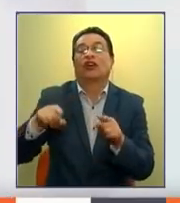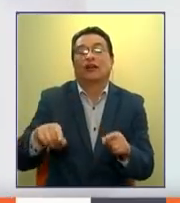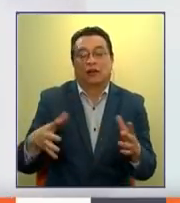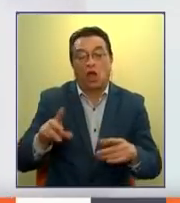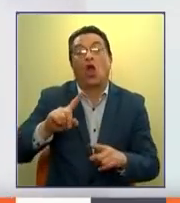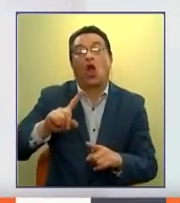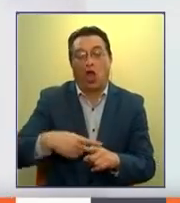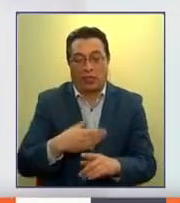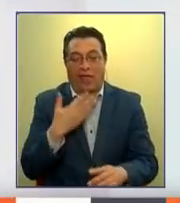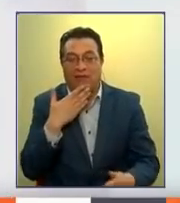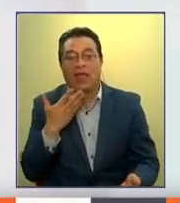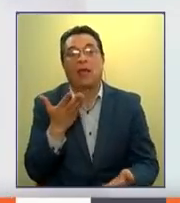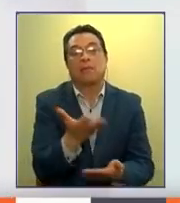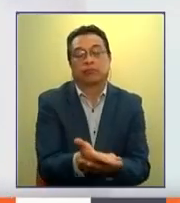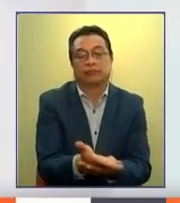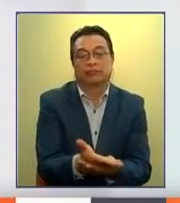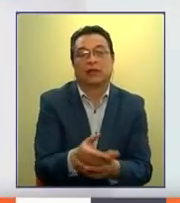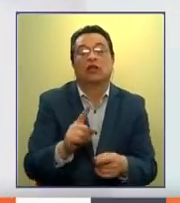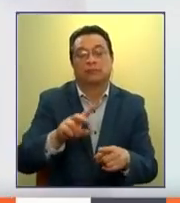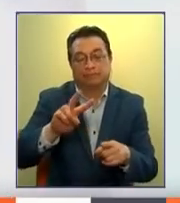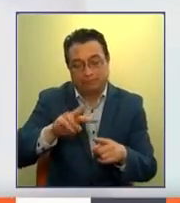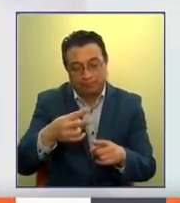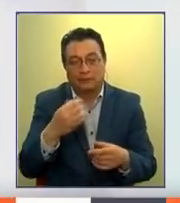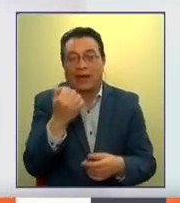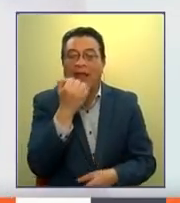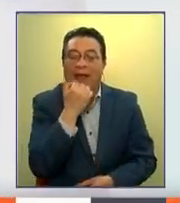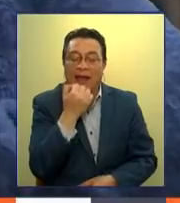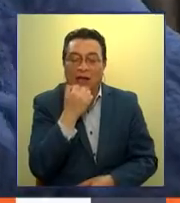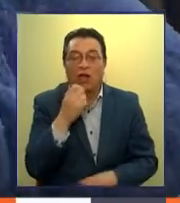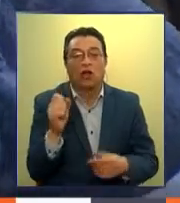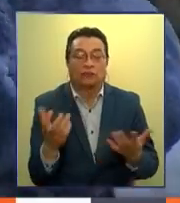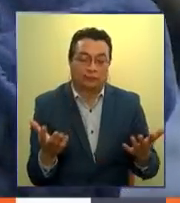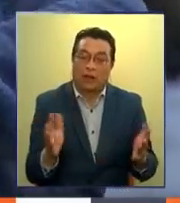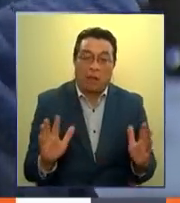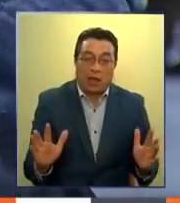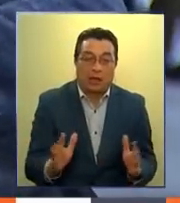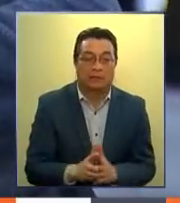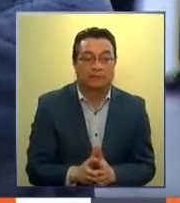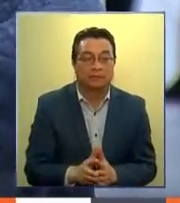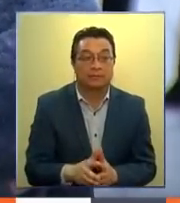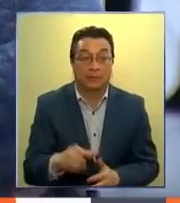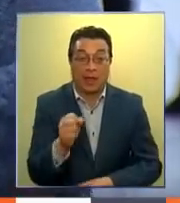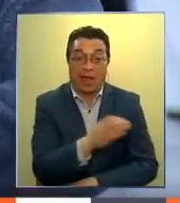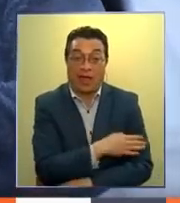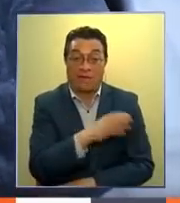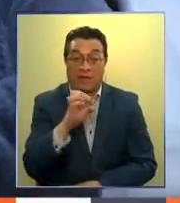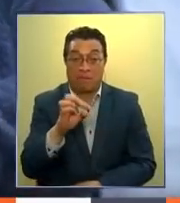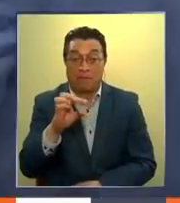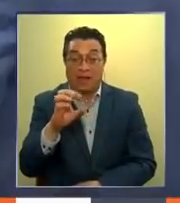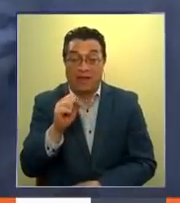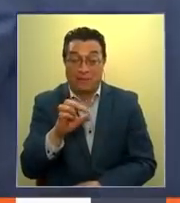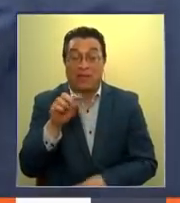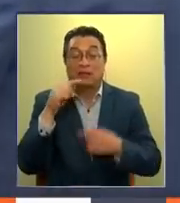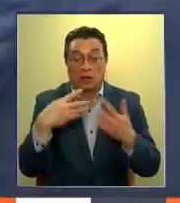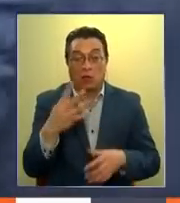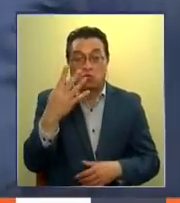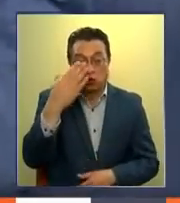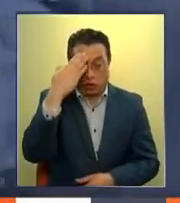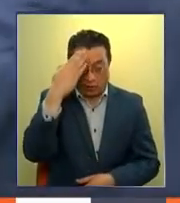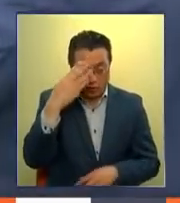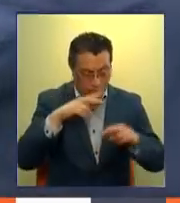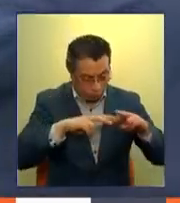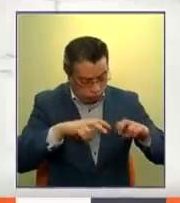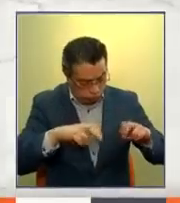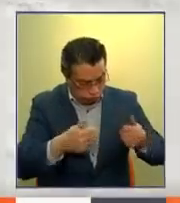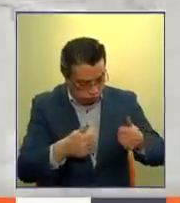nueva solicitud corrigiendo el error que puede haber cometido la primera vez. Su AFP tendrá 4 días para validar los datos y ver si acepta o